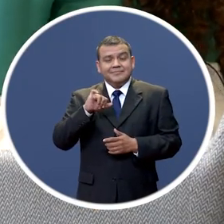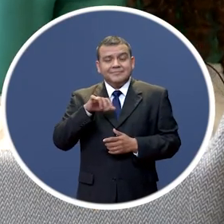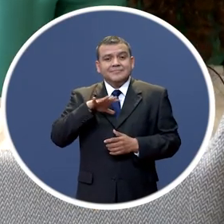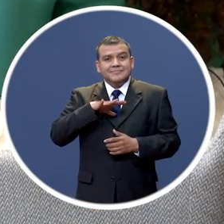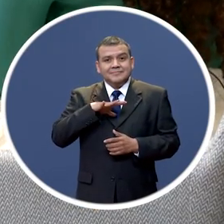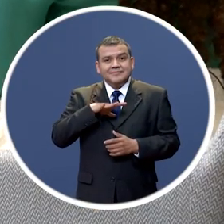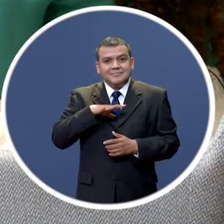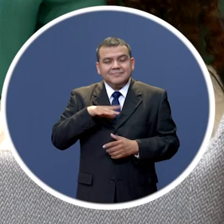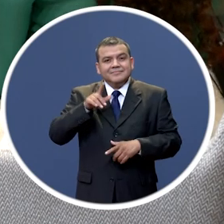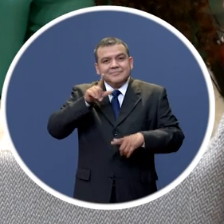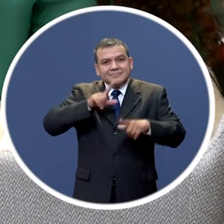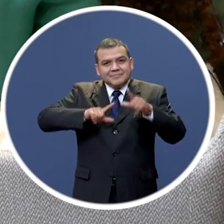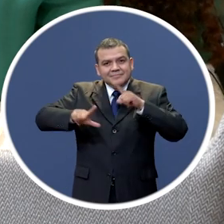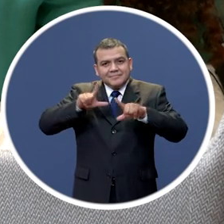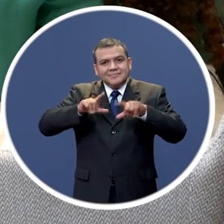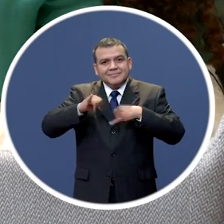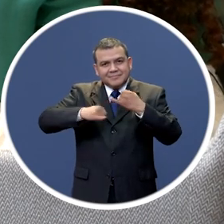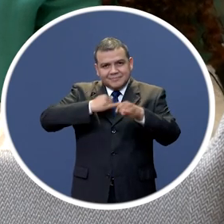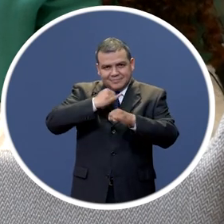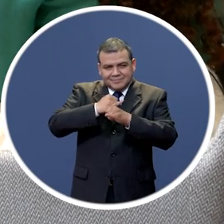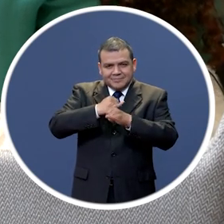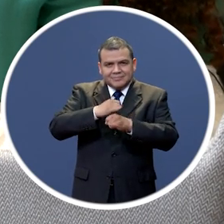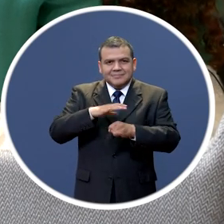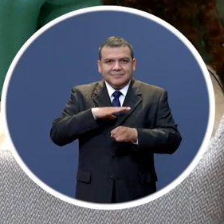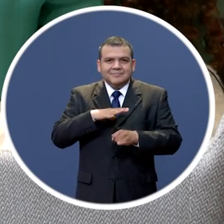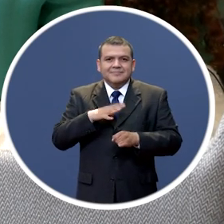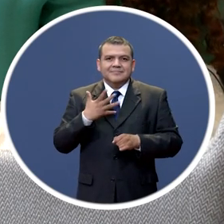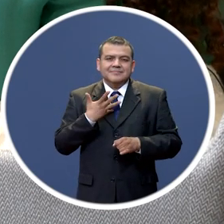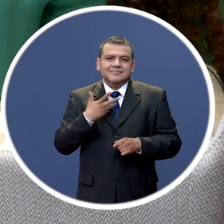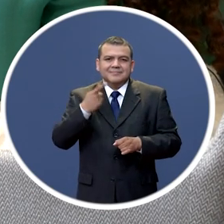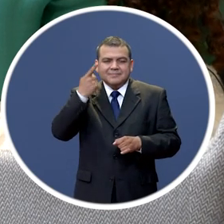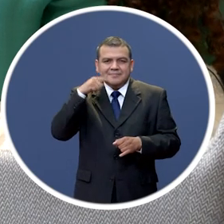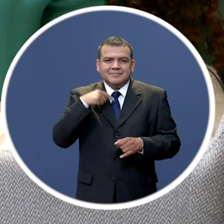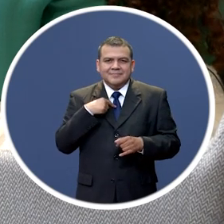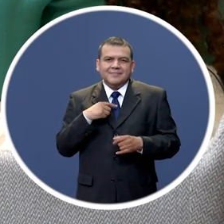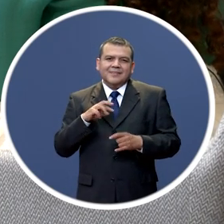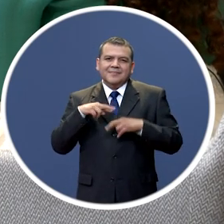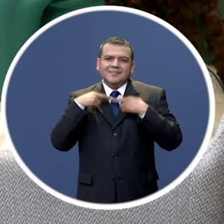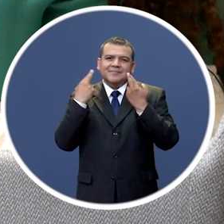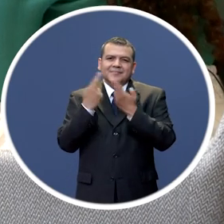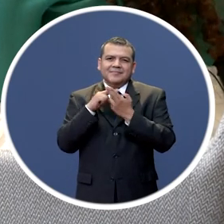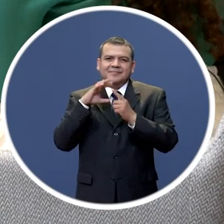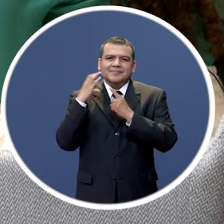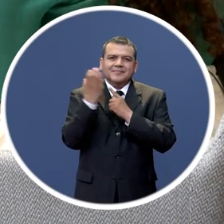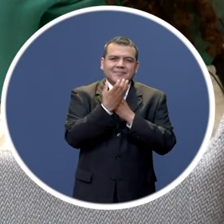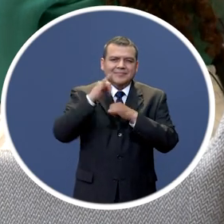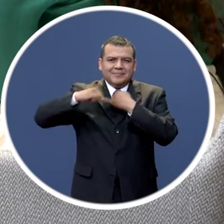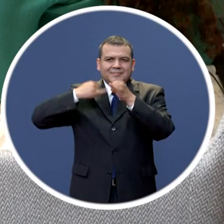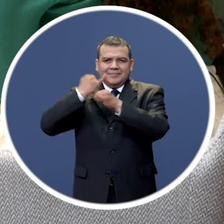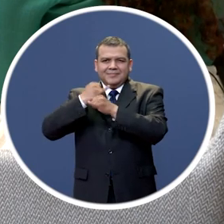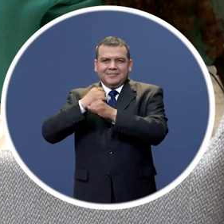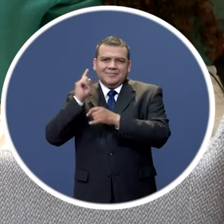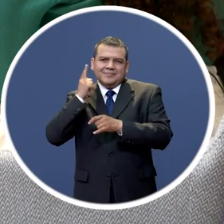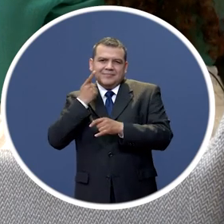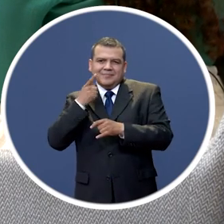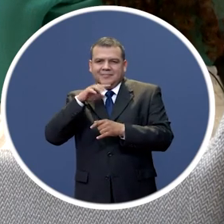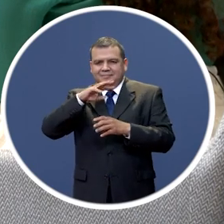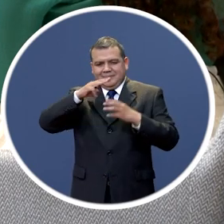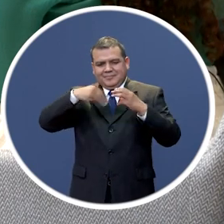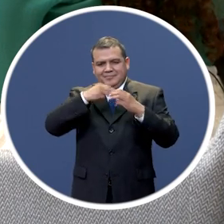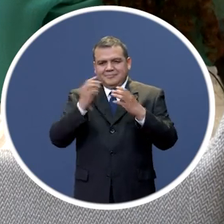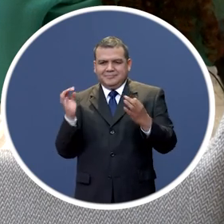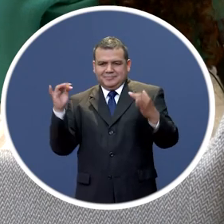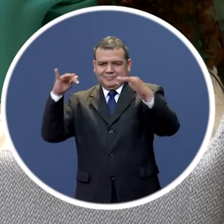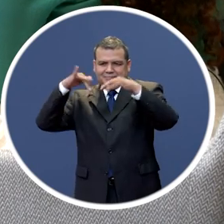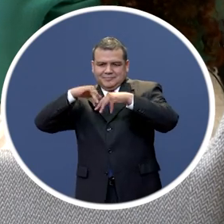Sí, hay una lengua de señas que se hizo a través de los congresos donde son internacionales que vienen muchos